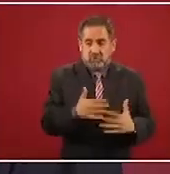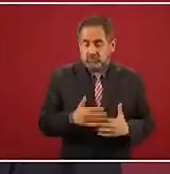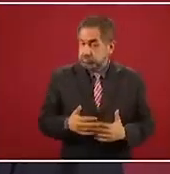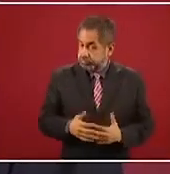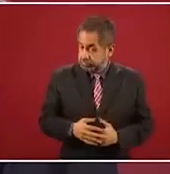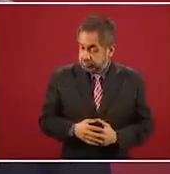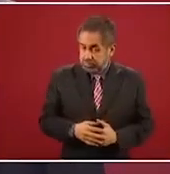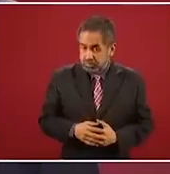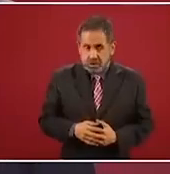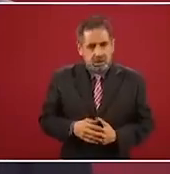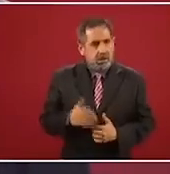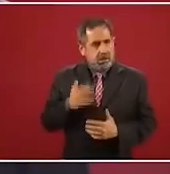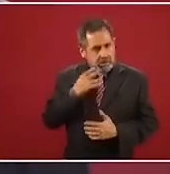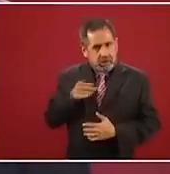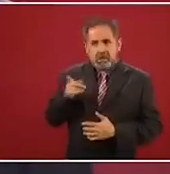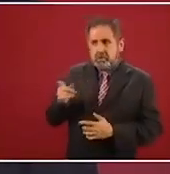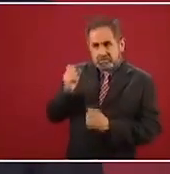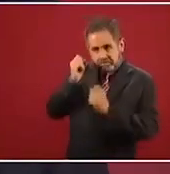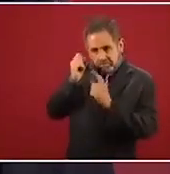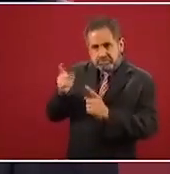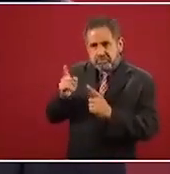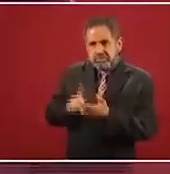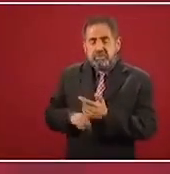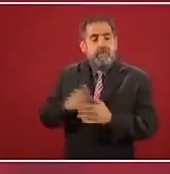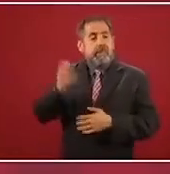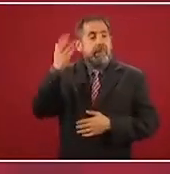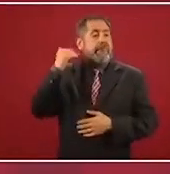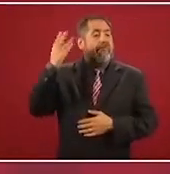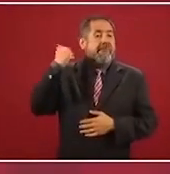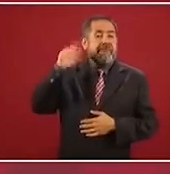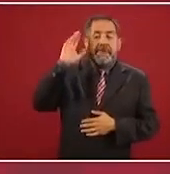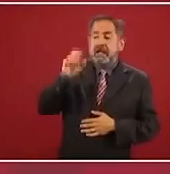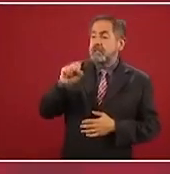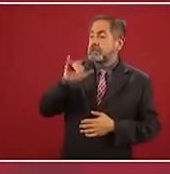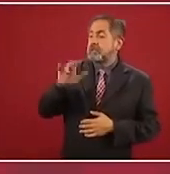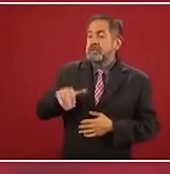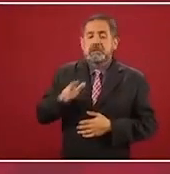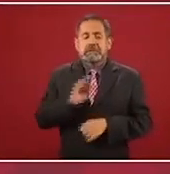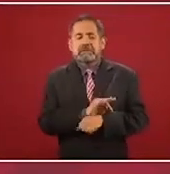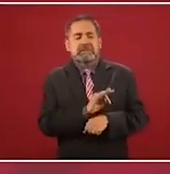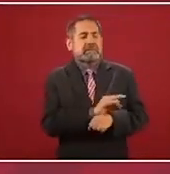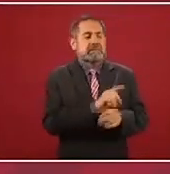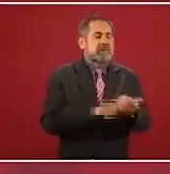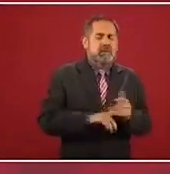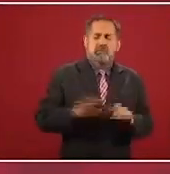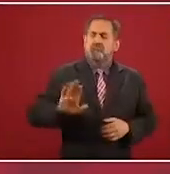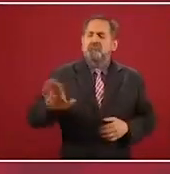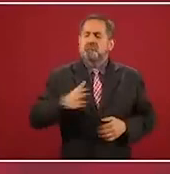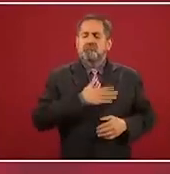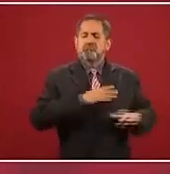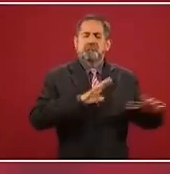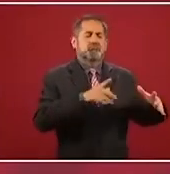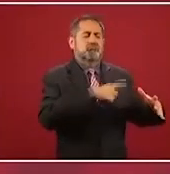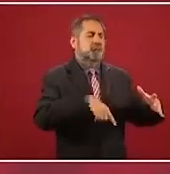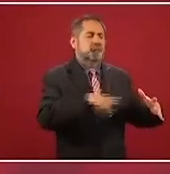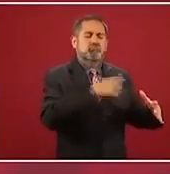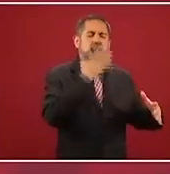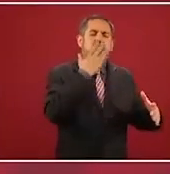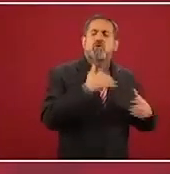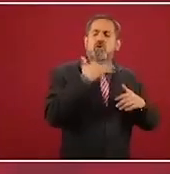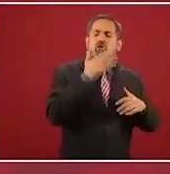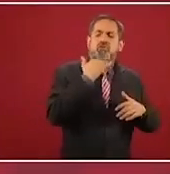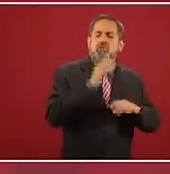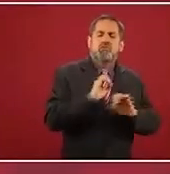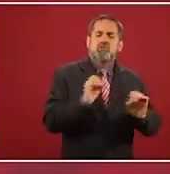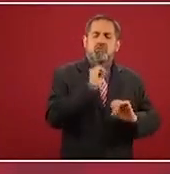de celebrarse, porque antes ni siquiera se reconocía que había corrupción,